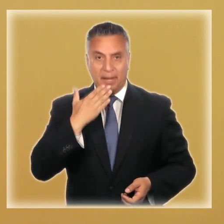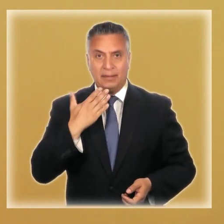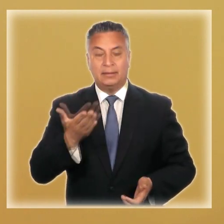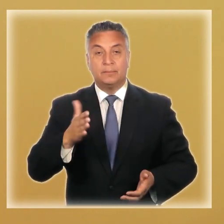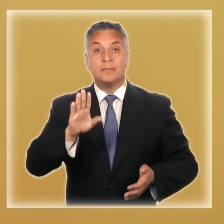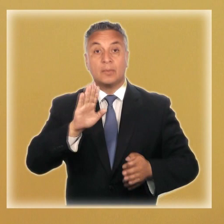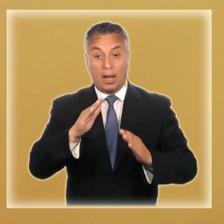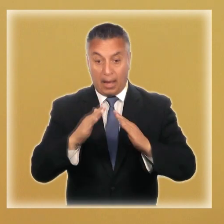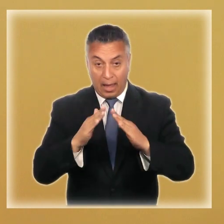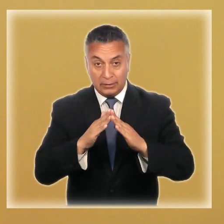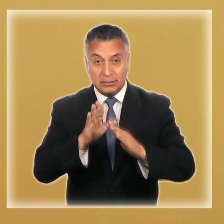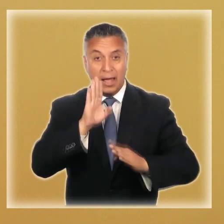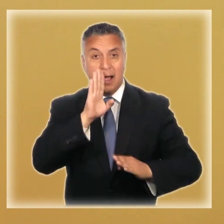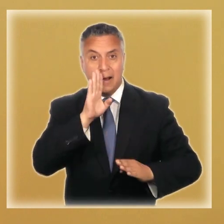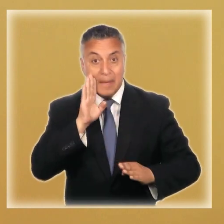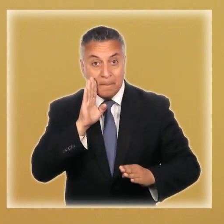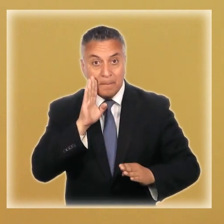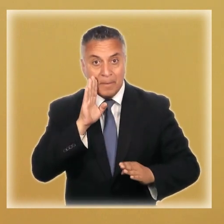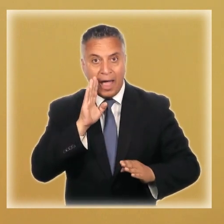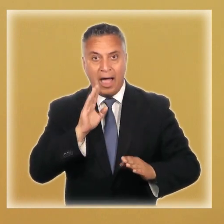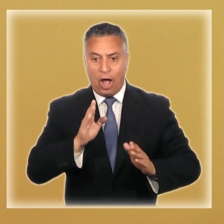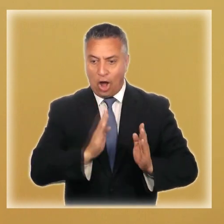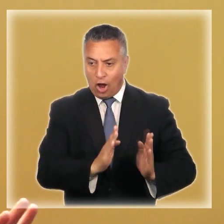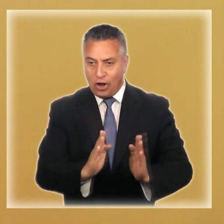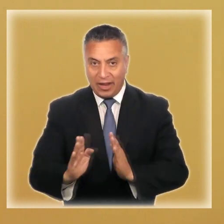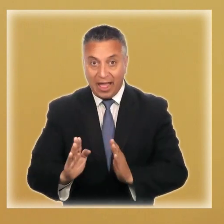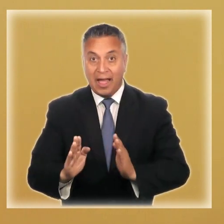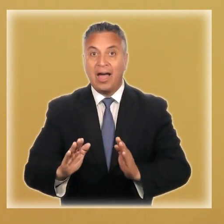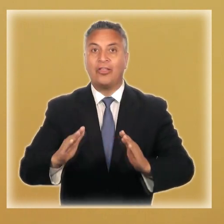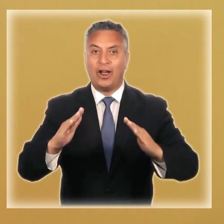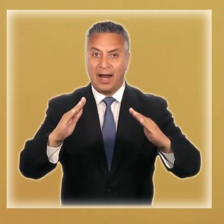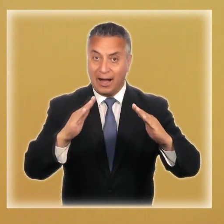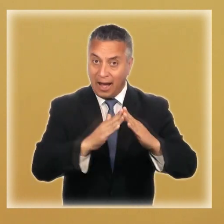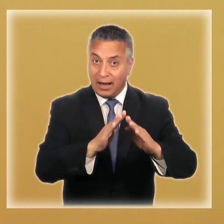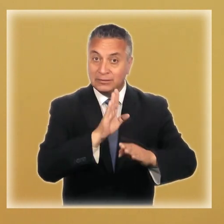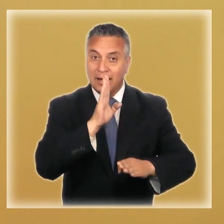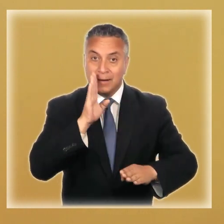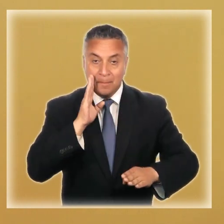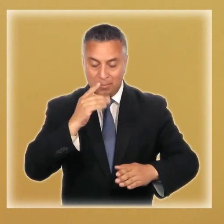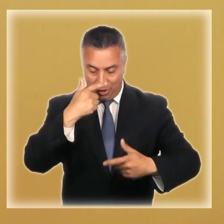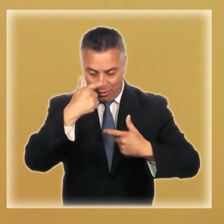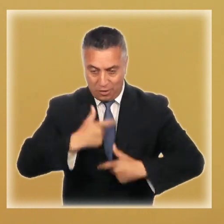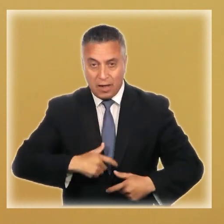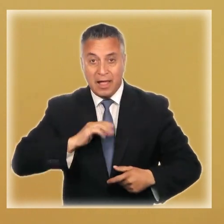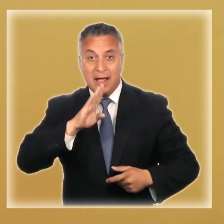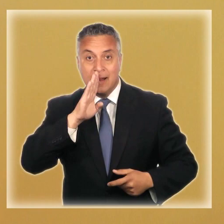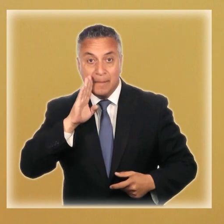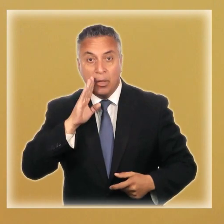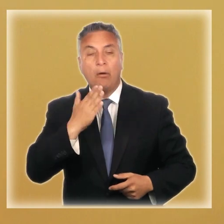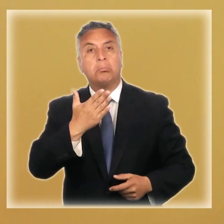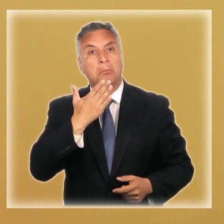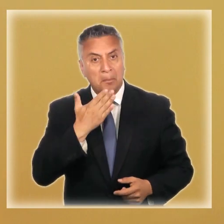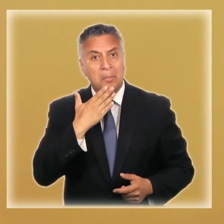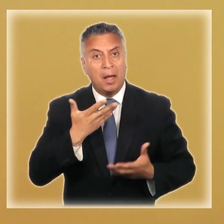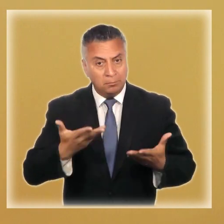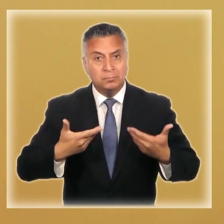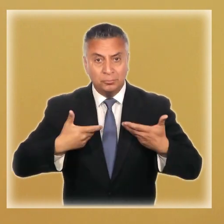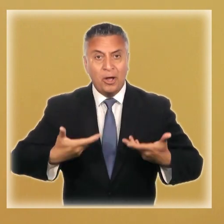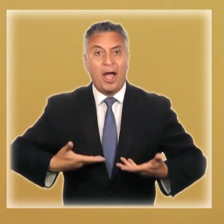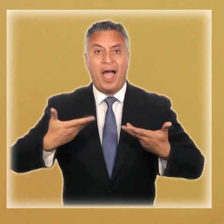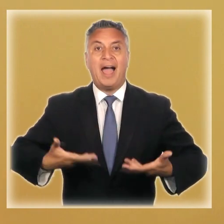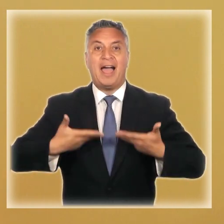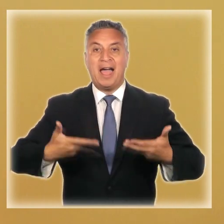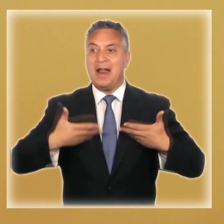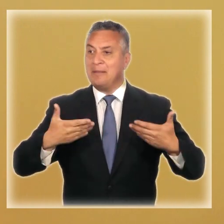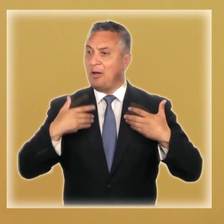y ordenada nos va a ayudar a mantener una higiene de la casa, personal, incluso para el ánimo, y de tal manera